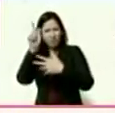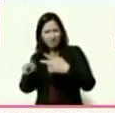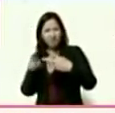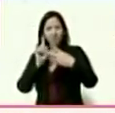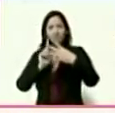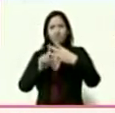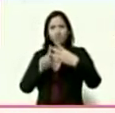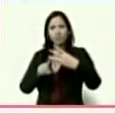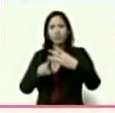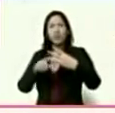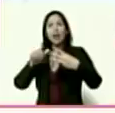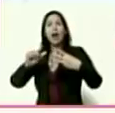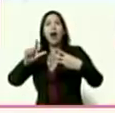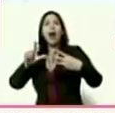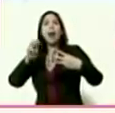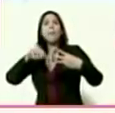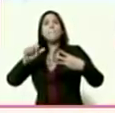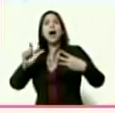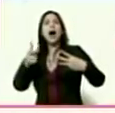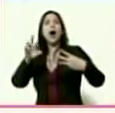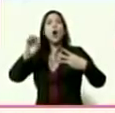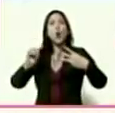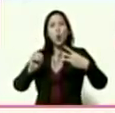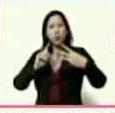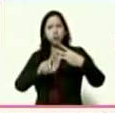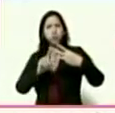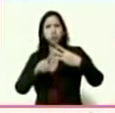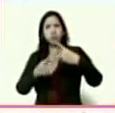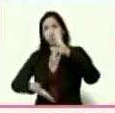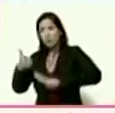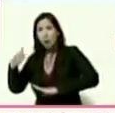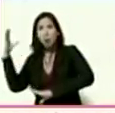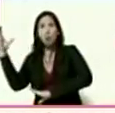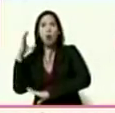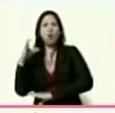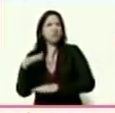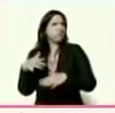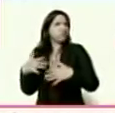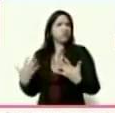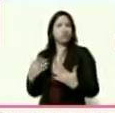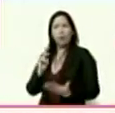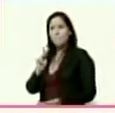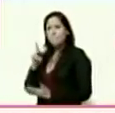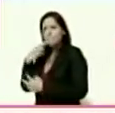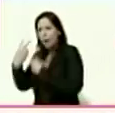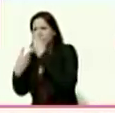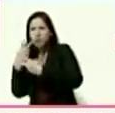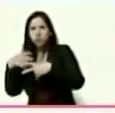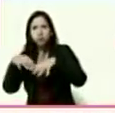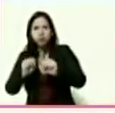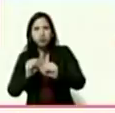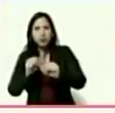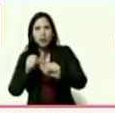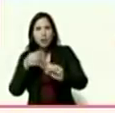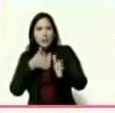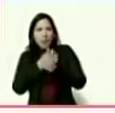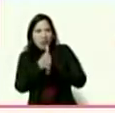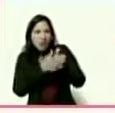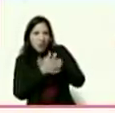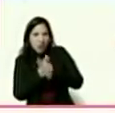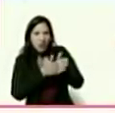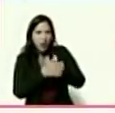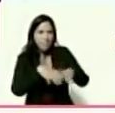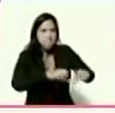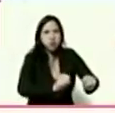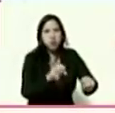señor Almagro, se fueron a Colombia a presenciar la invasión sobre el territorio venezolano